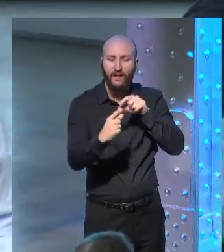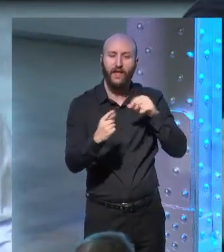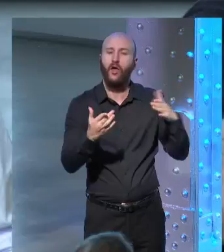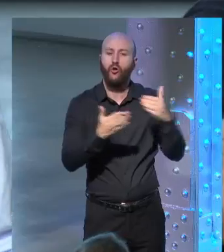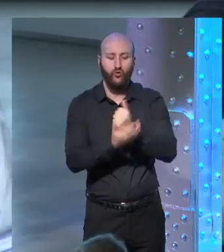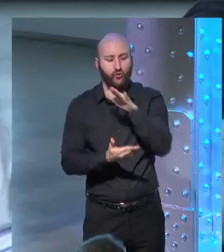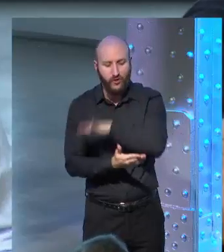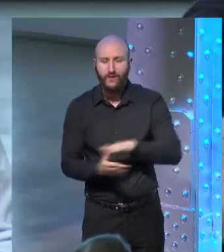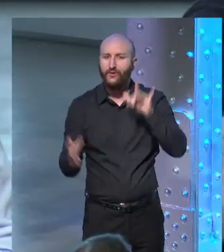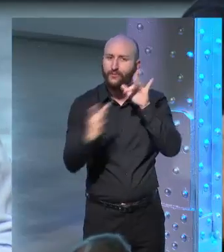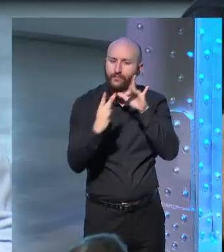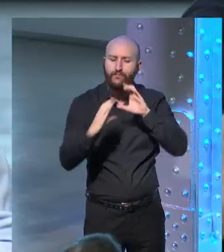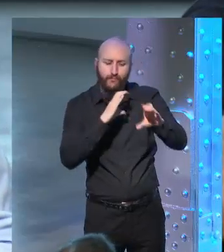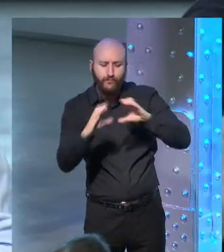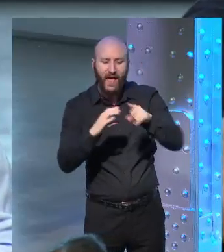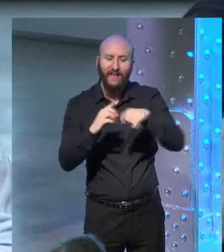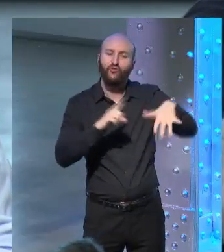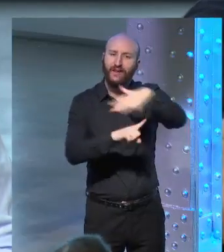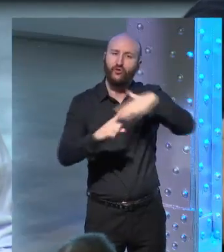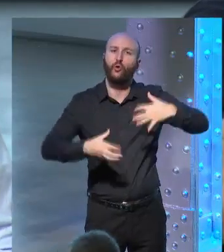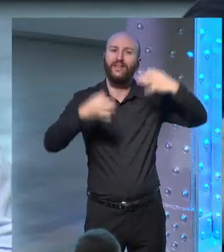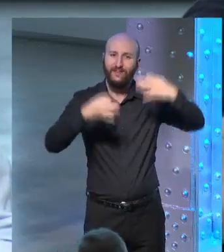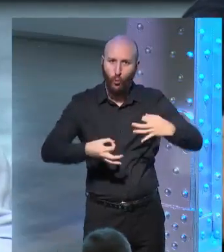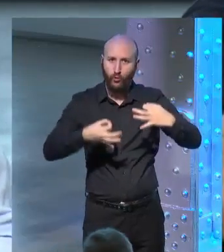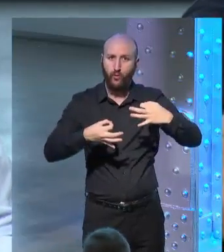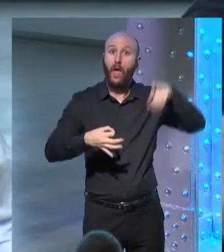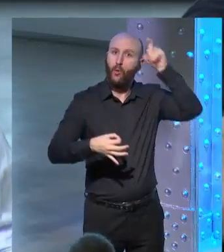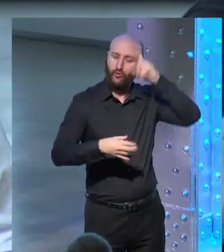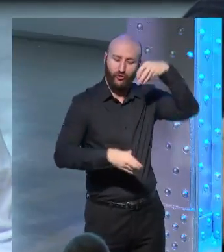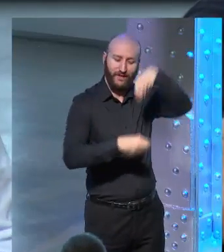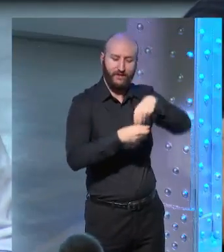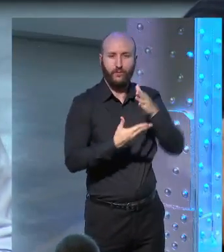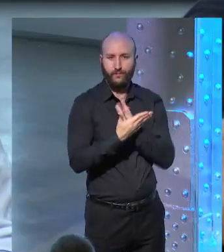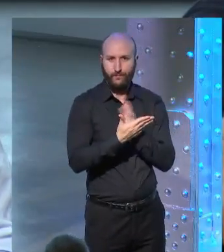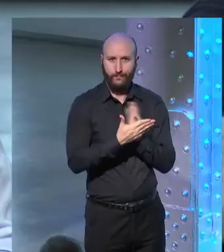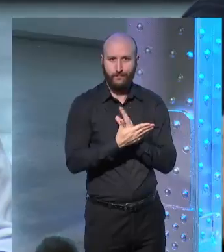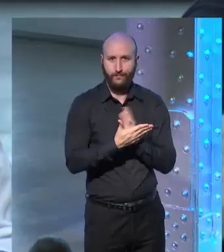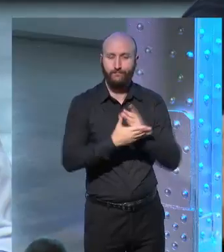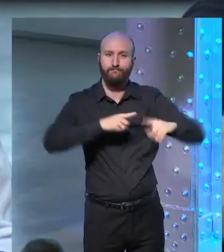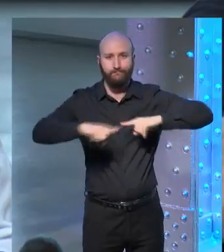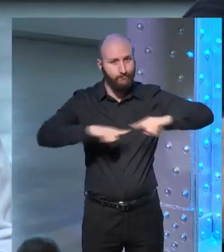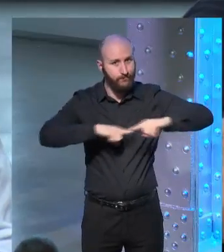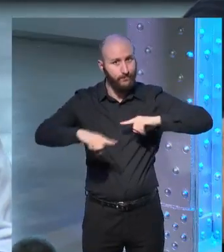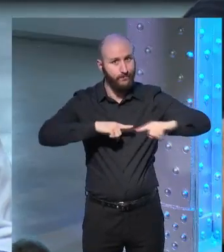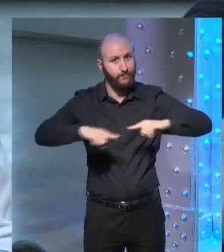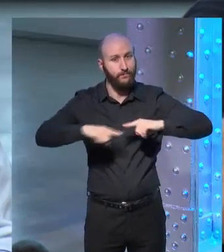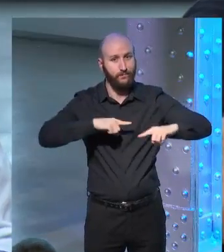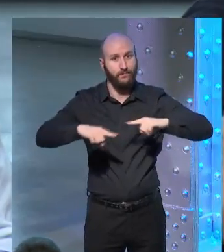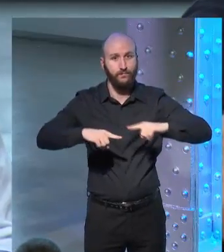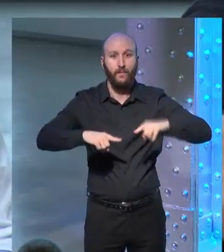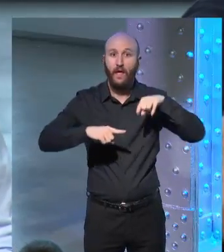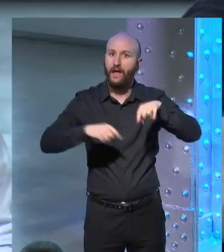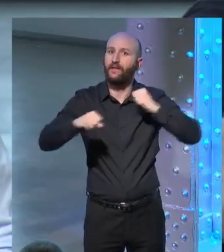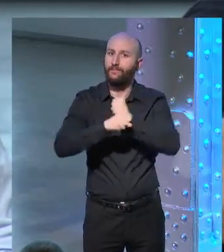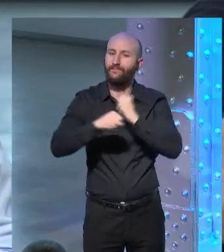entorno bastante seguro, con mediación del docente, y donde pueden pues también trabajar de una